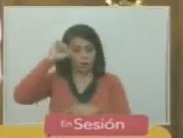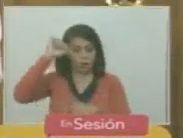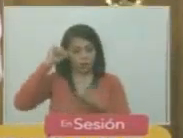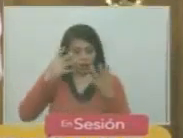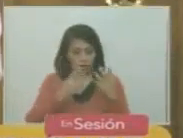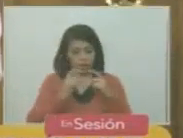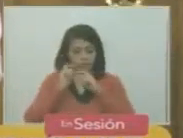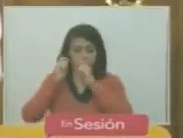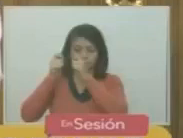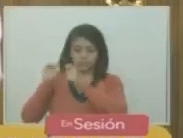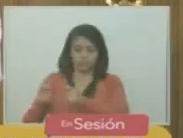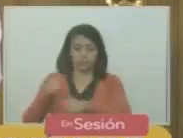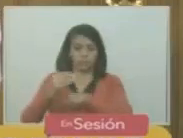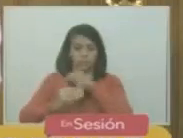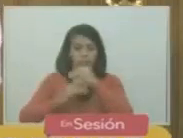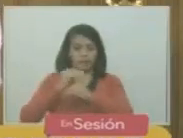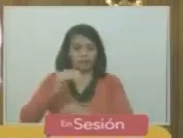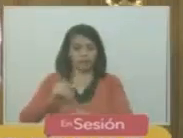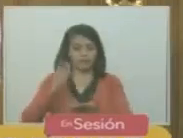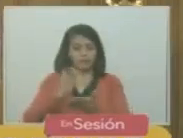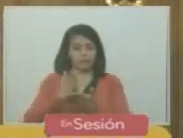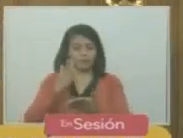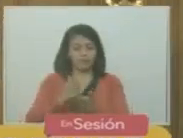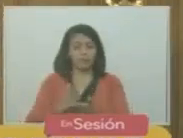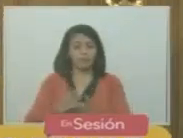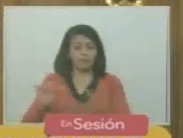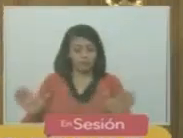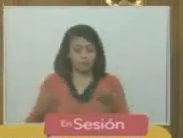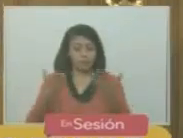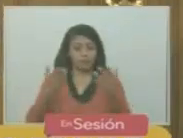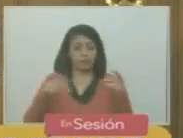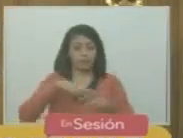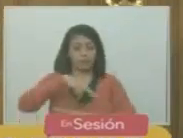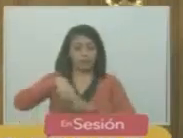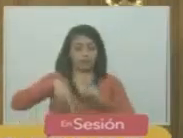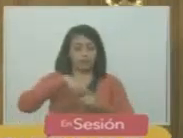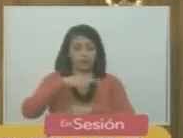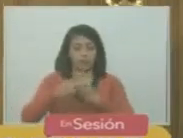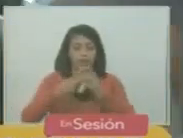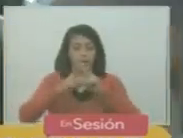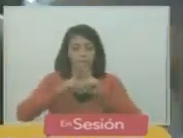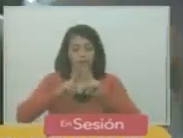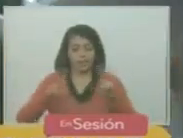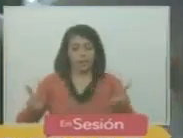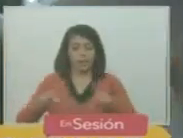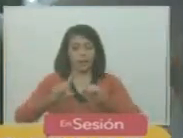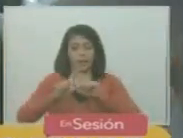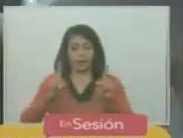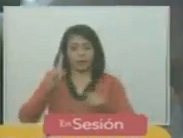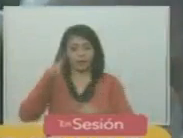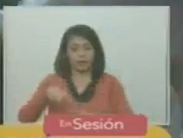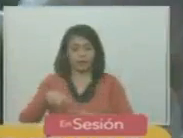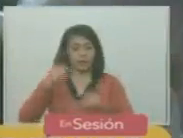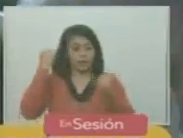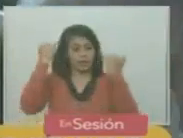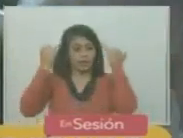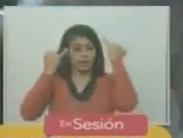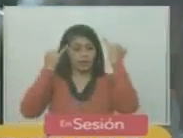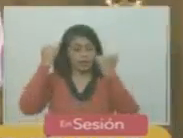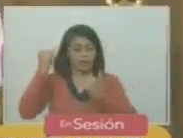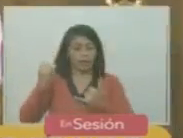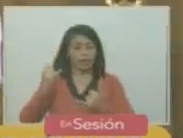Moro, ha sido siempre propiciar una revolución pacífica, pero armada de ideas,